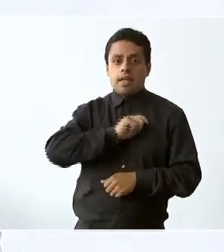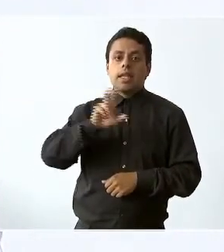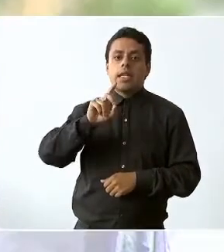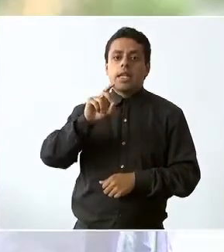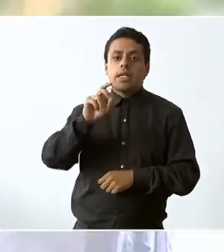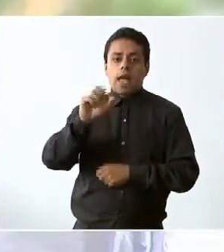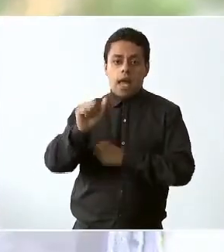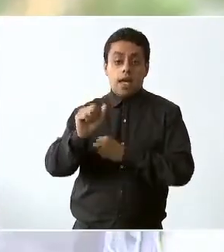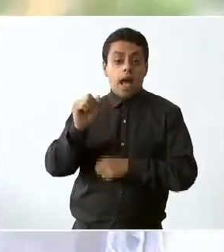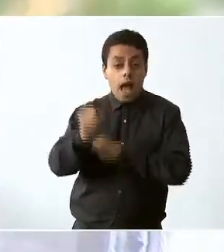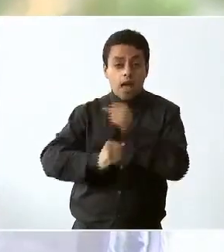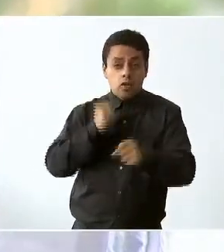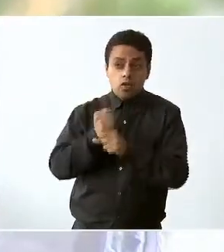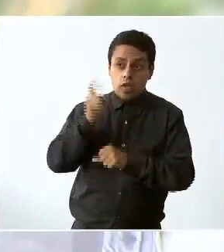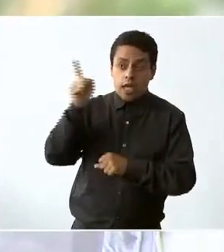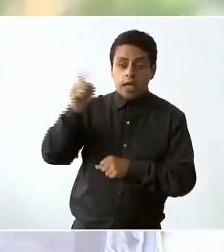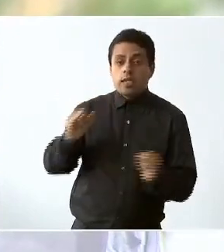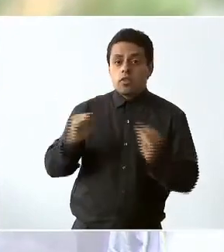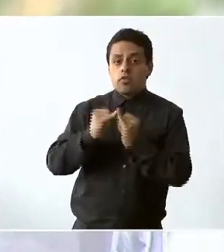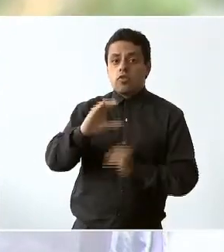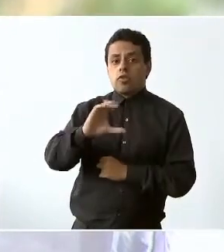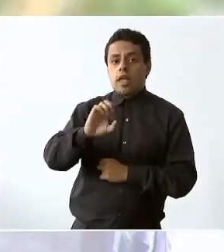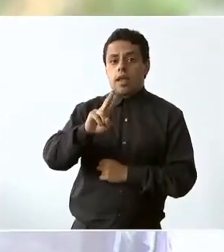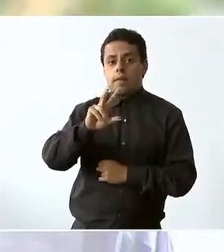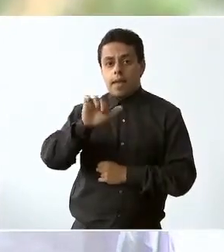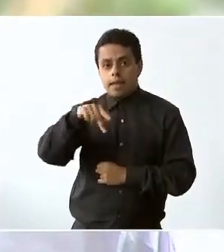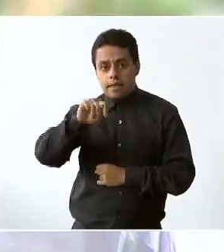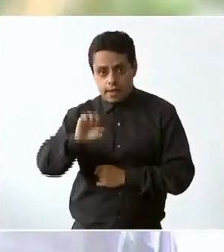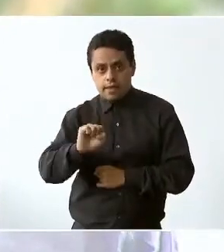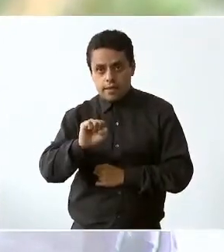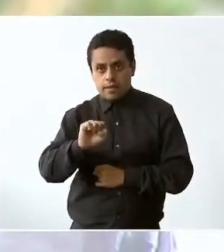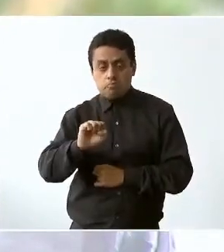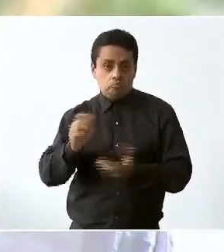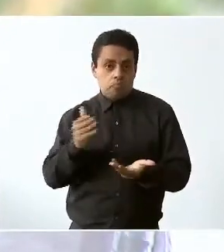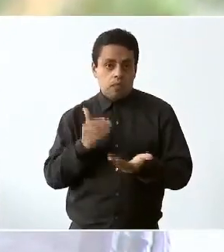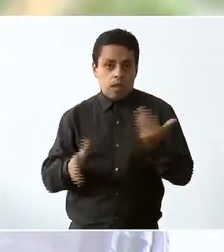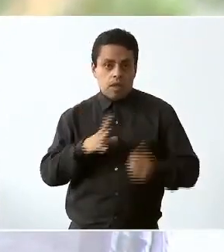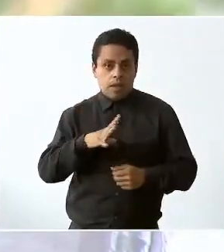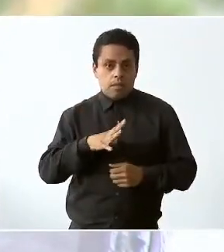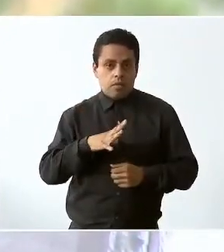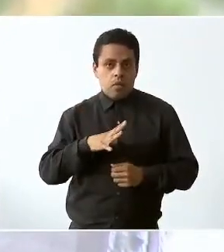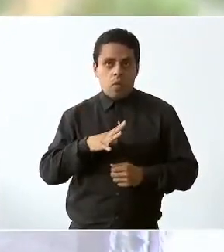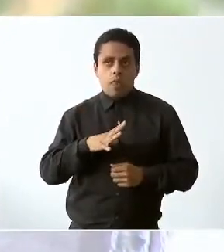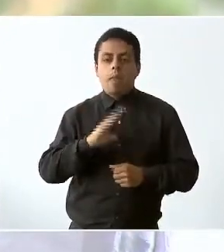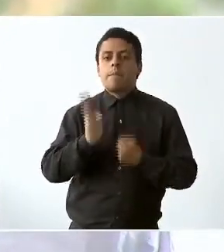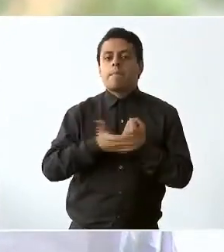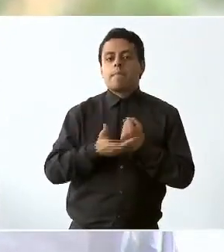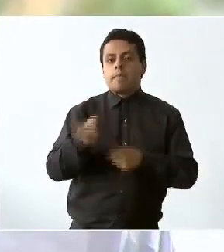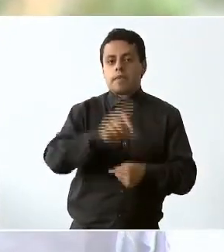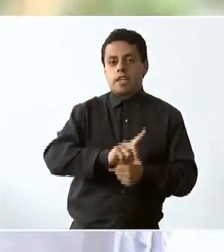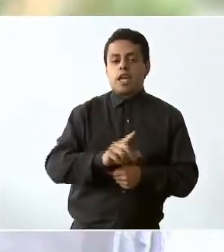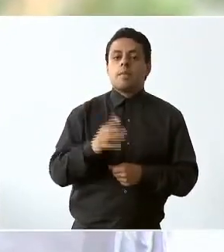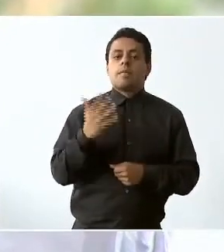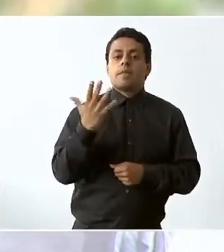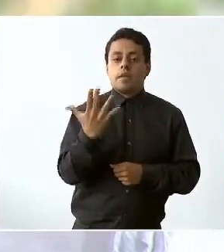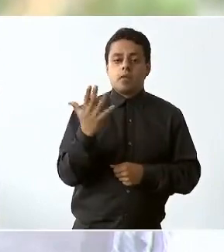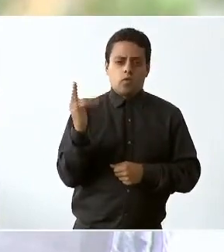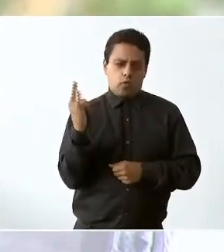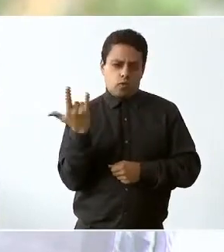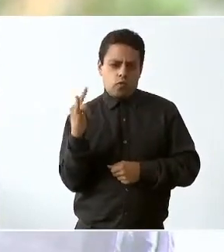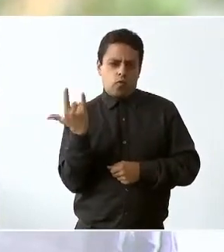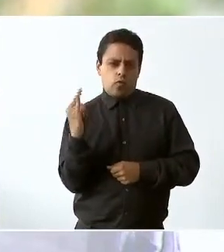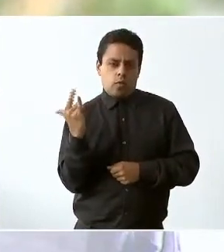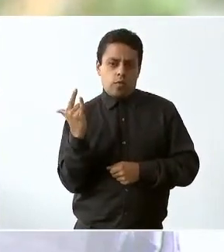Cervantes y dentro de los actos más significativos, el 5 de julio, dentro de unos